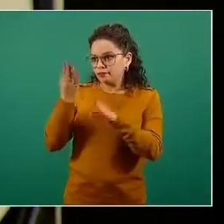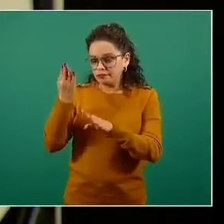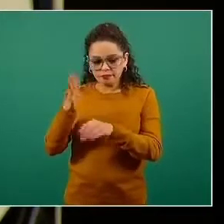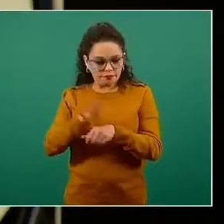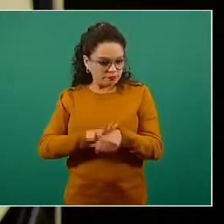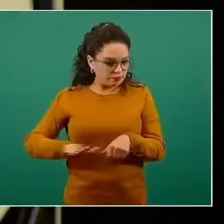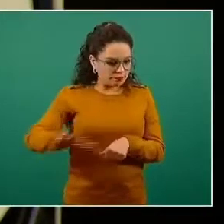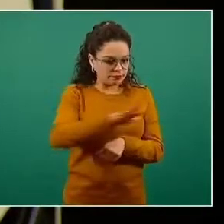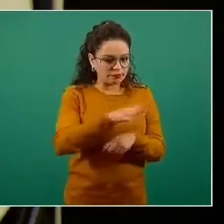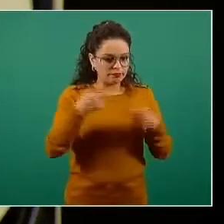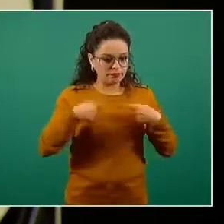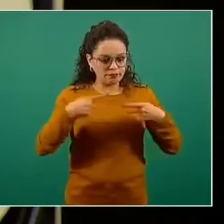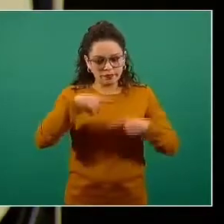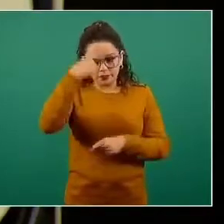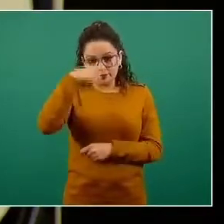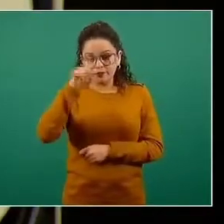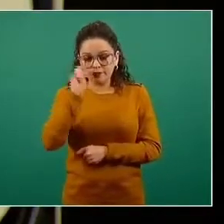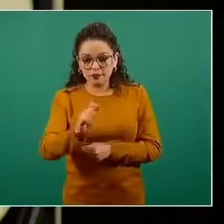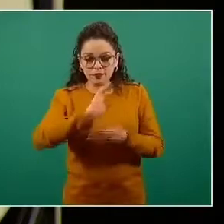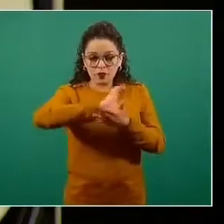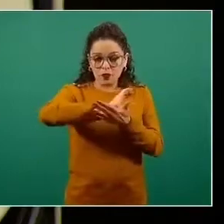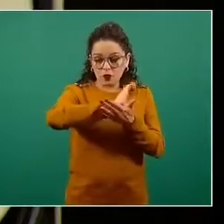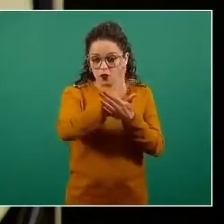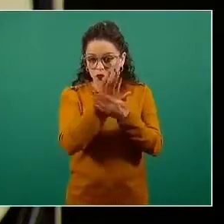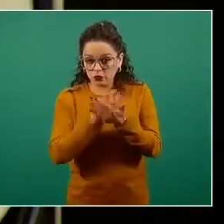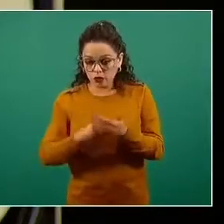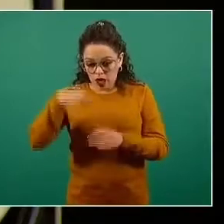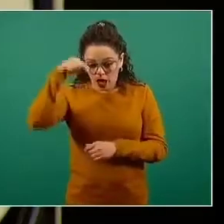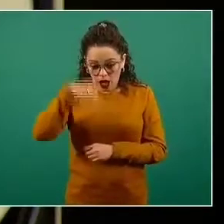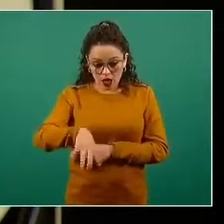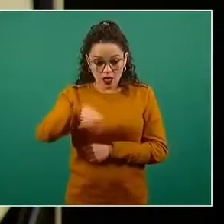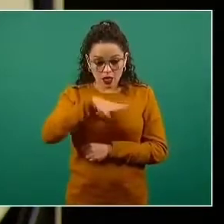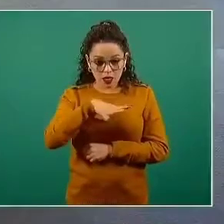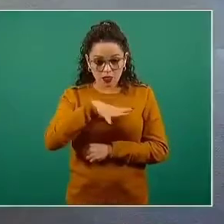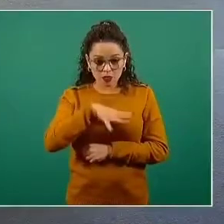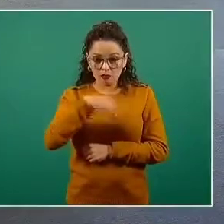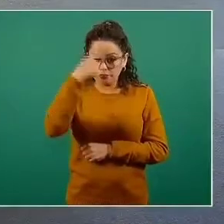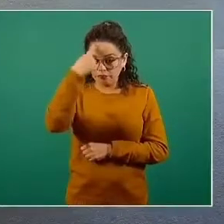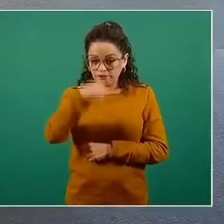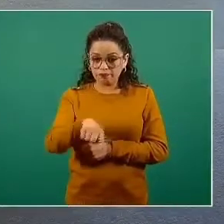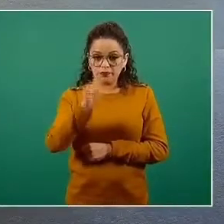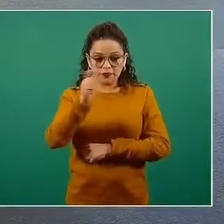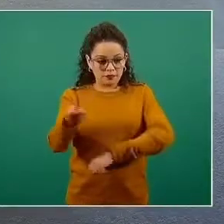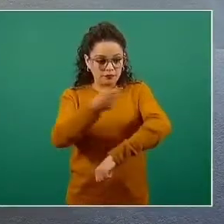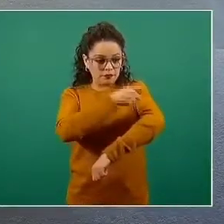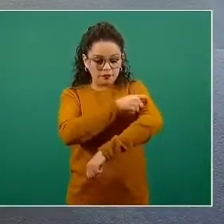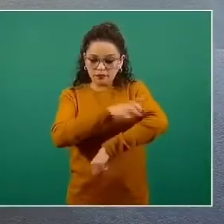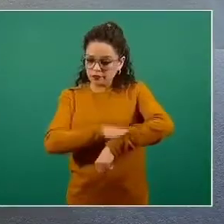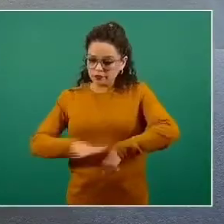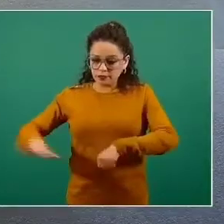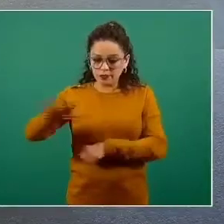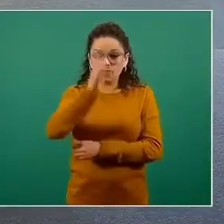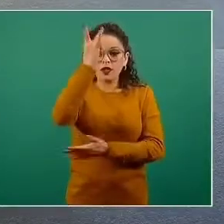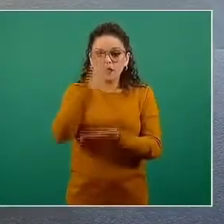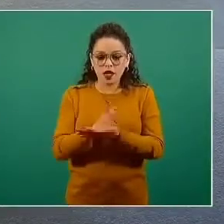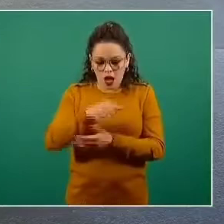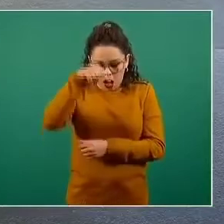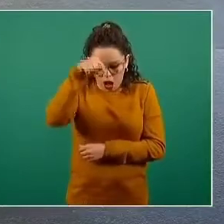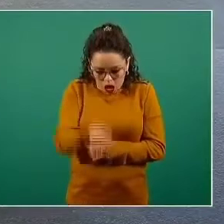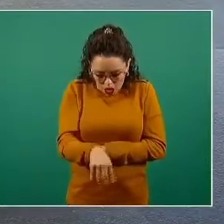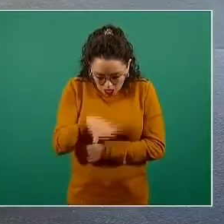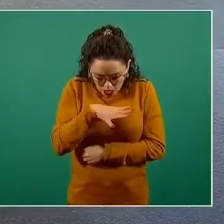de que los contratos que se están estableciendo aquí, pues son para vacunar a la población que hay aquí, nada más,